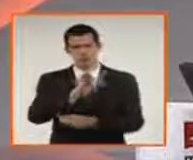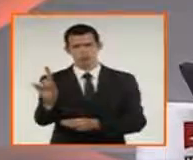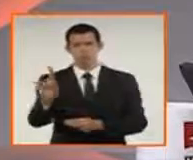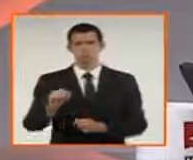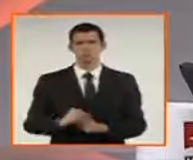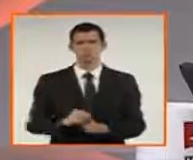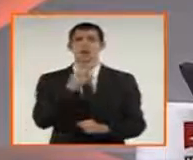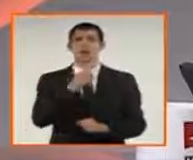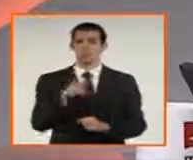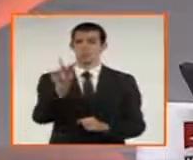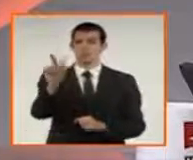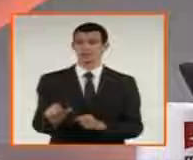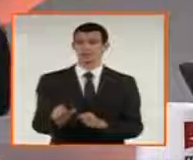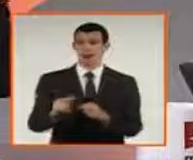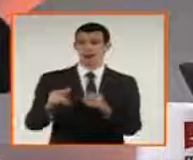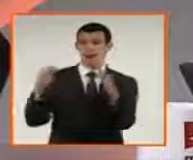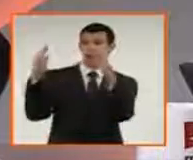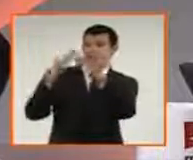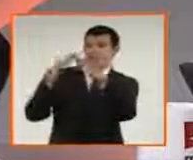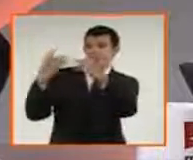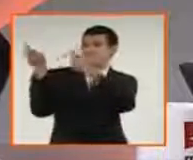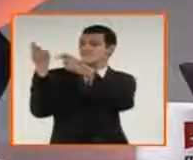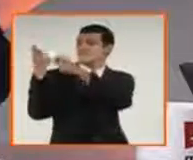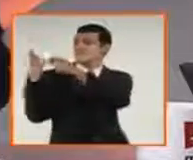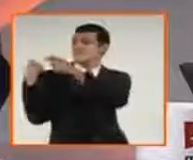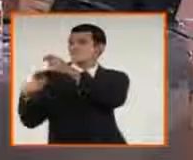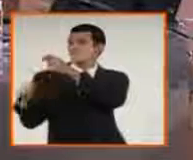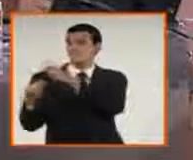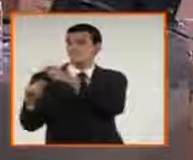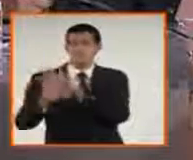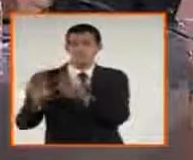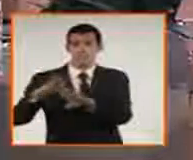situación semejante. Hablemos del concebido.